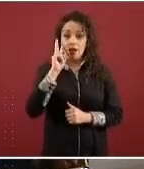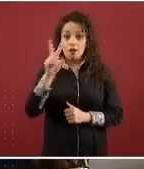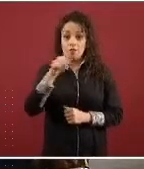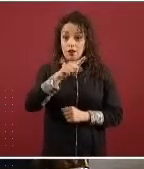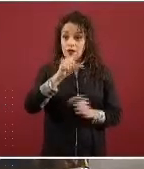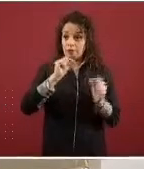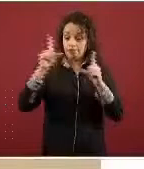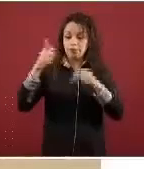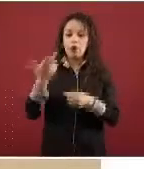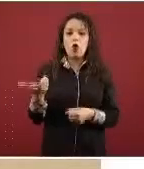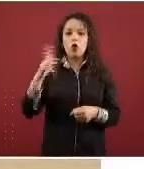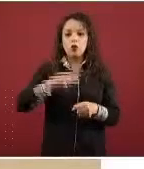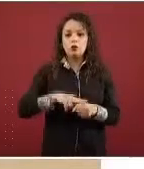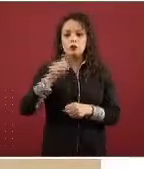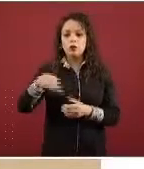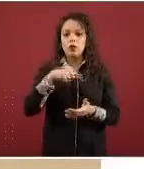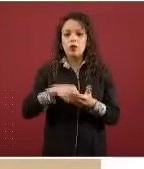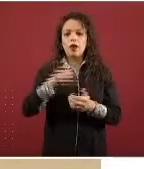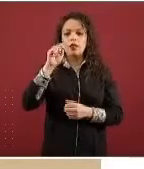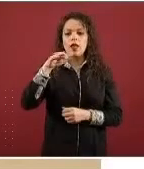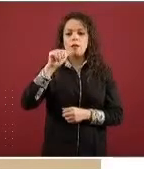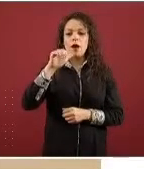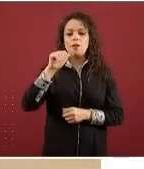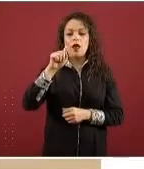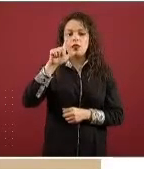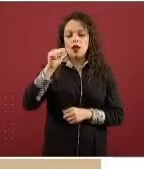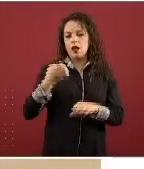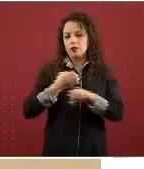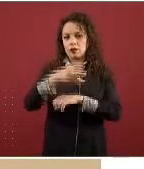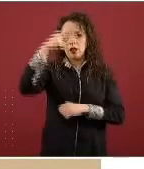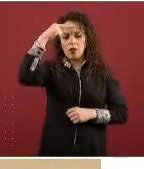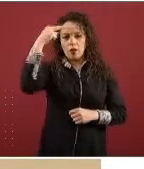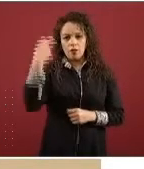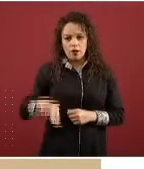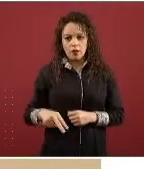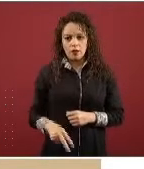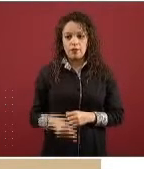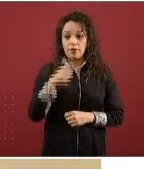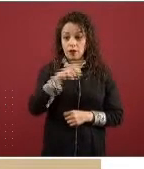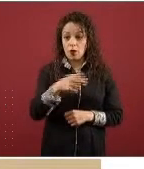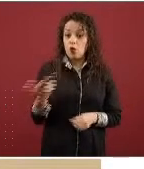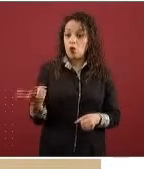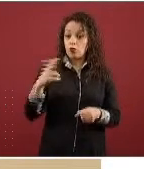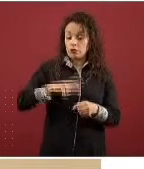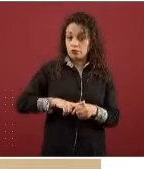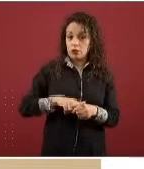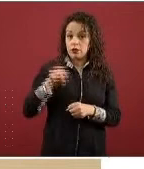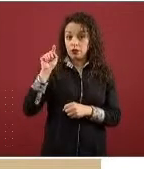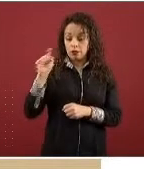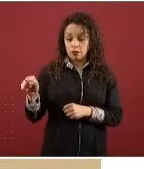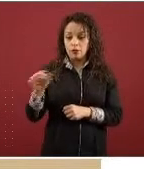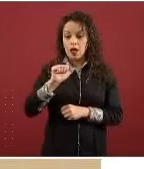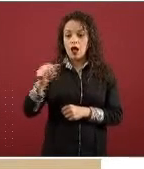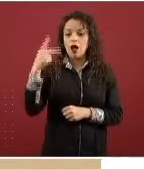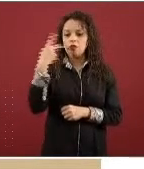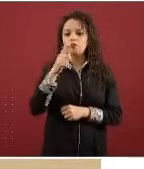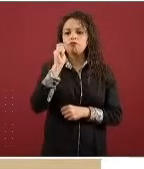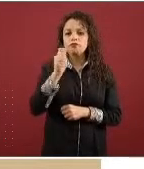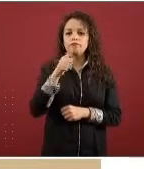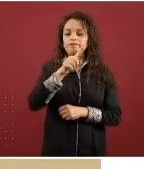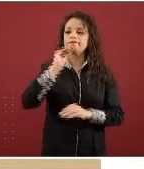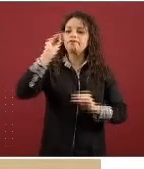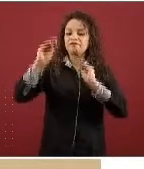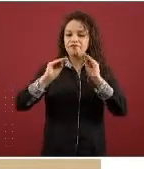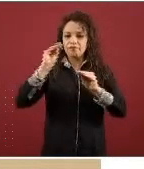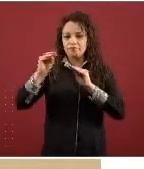es el hospital de zona de Temamatla, Estado de México. Es nuestro hospital, que es una de las instalaciones que vamos a